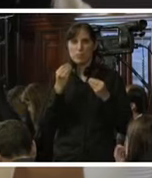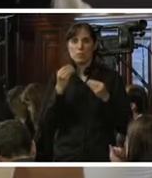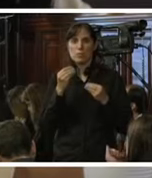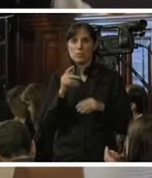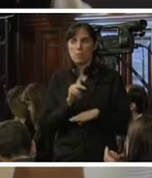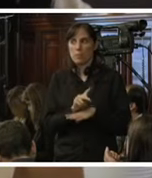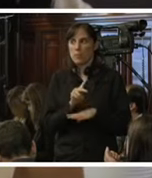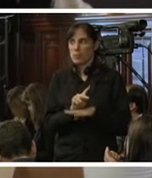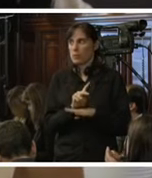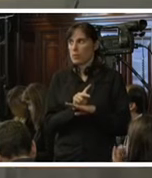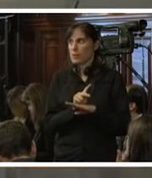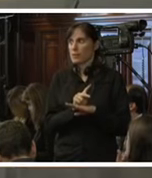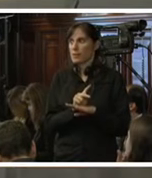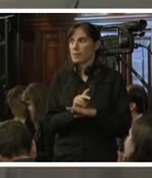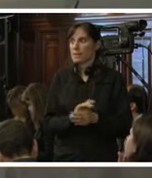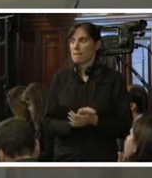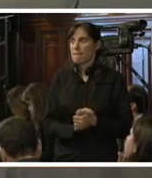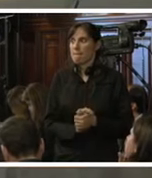Paraguay.